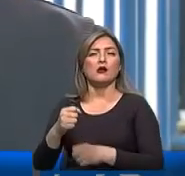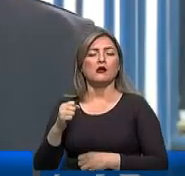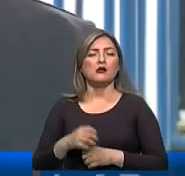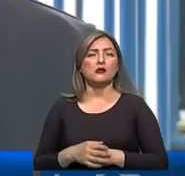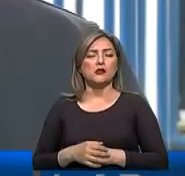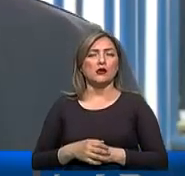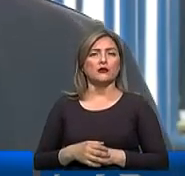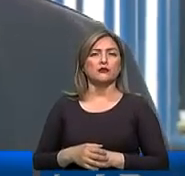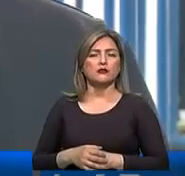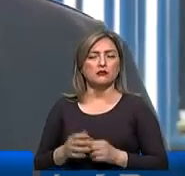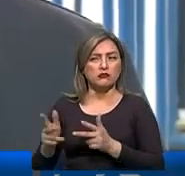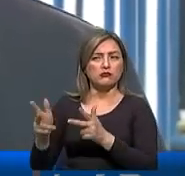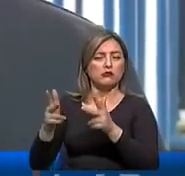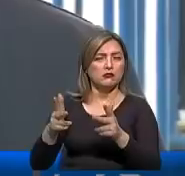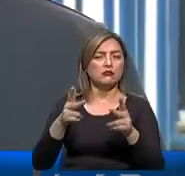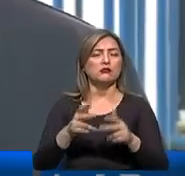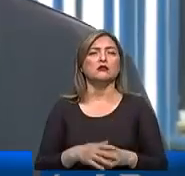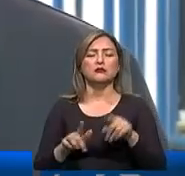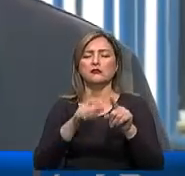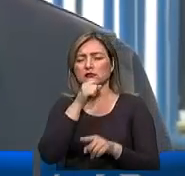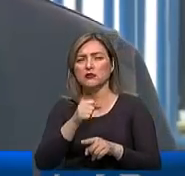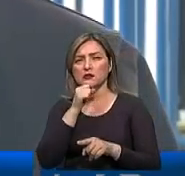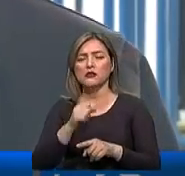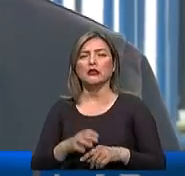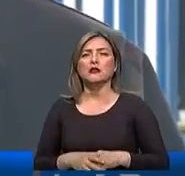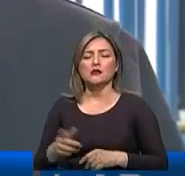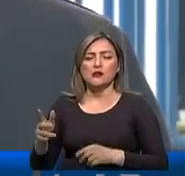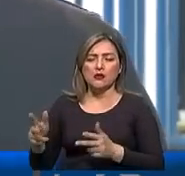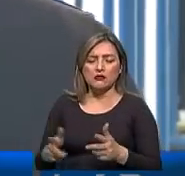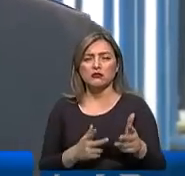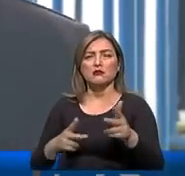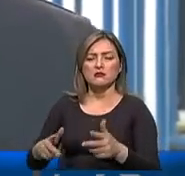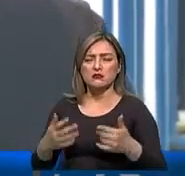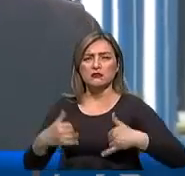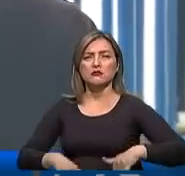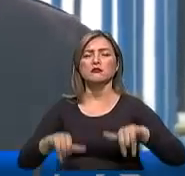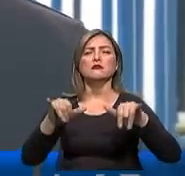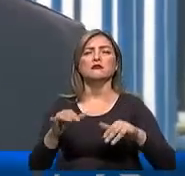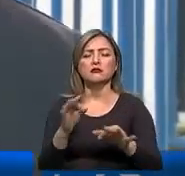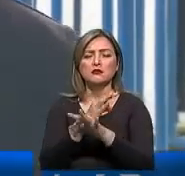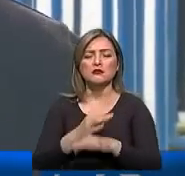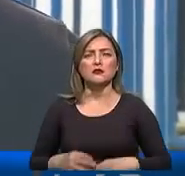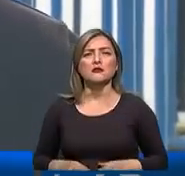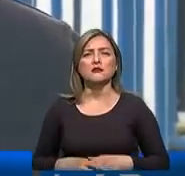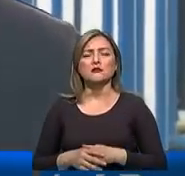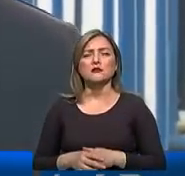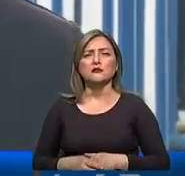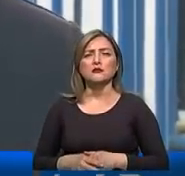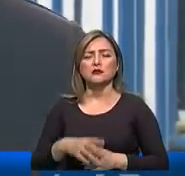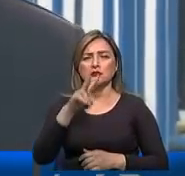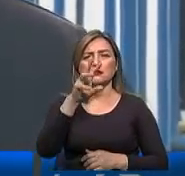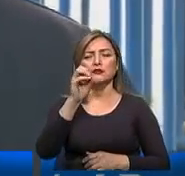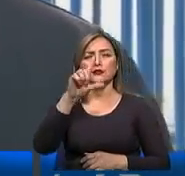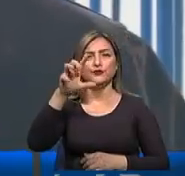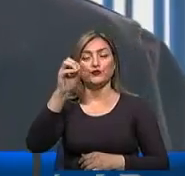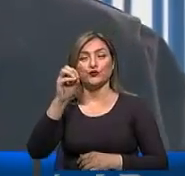poco de flota operativa, trolebuses que ya cumplieron prácticamente su vida útil, ya son una flota viejita, pero están operando. Y también los Volvos